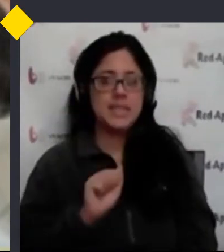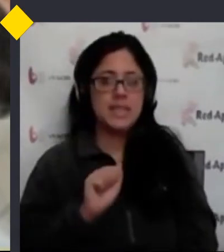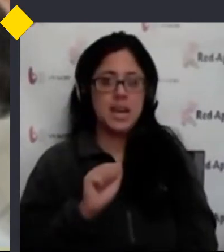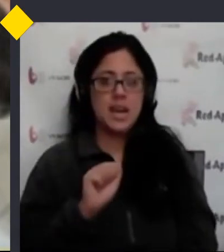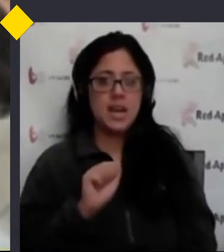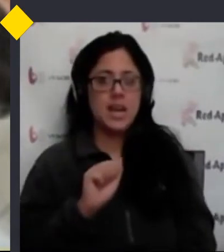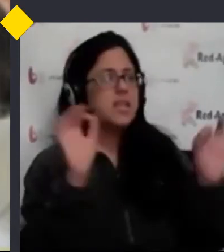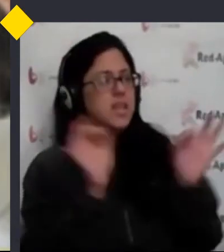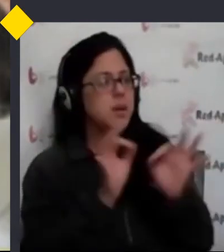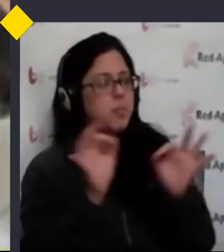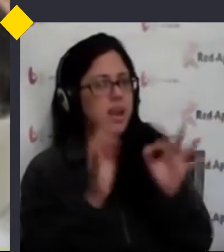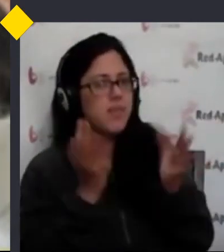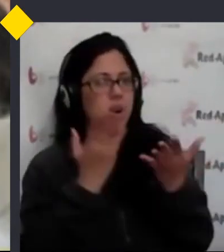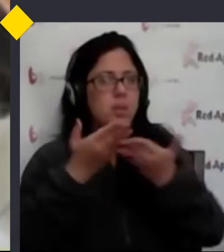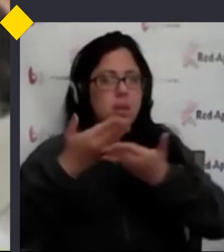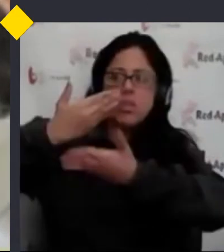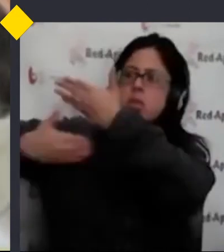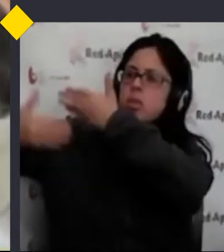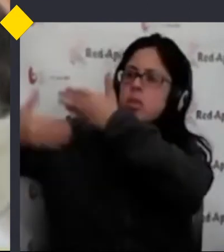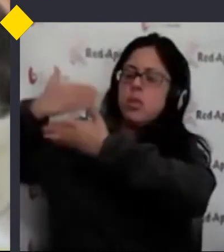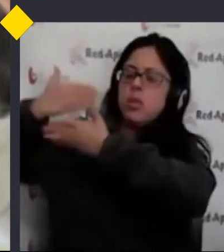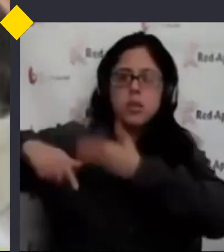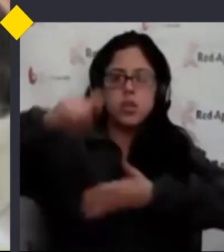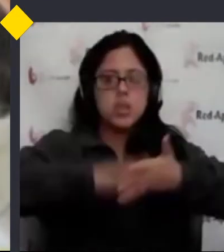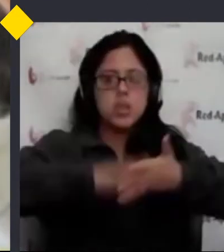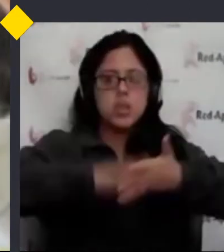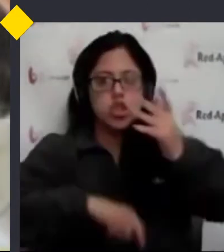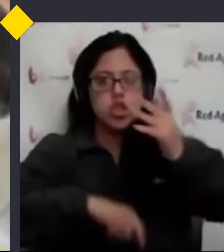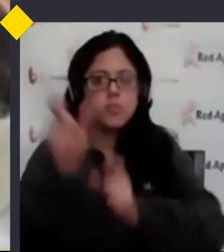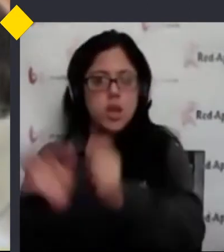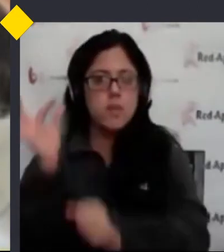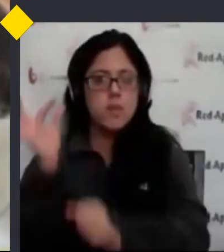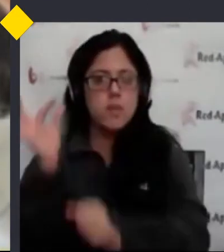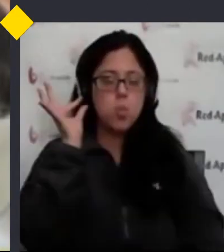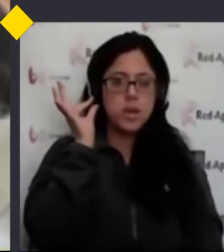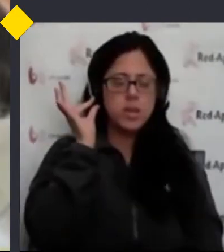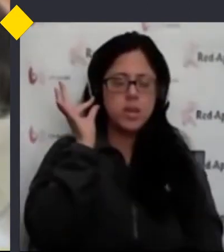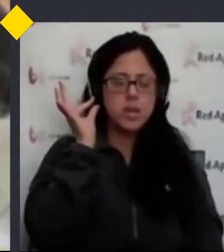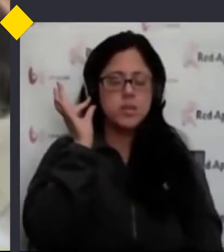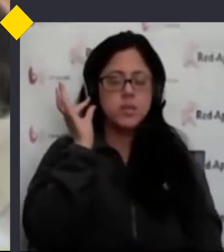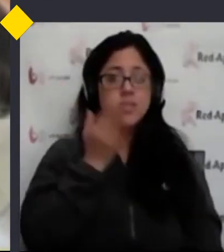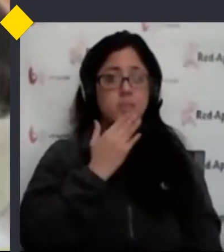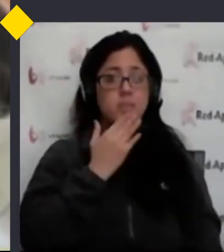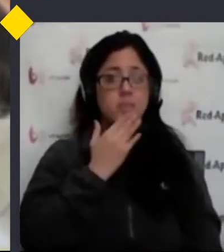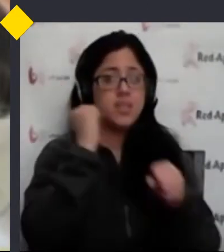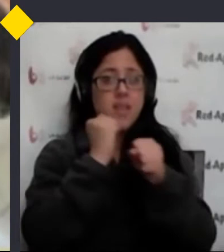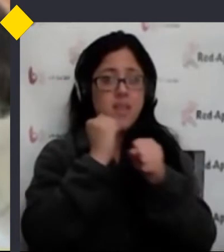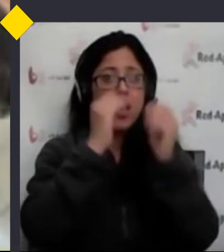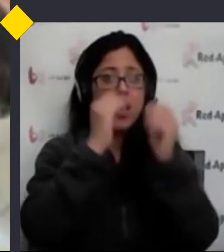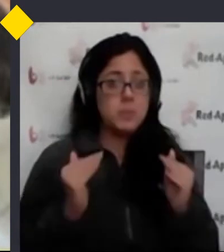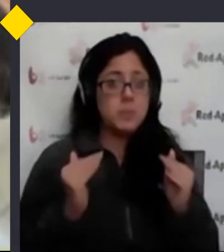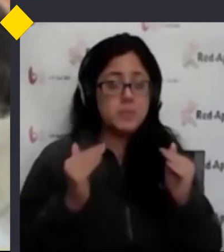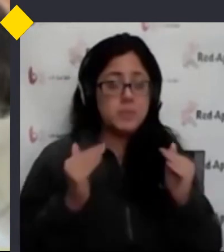cómo hemos retrocedido en cuanto a contrataciones de mujeres, en cuanto a el teletrabajo llegó para quedarse, y